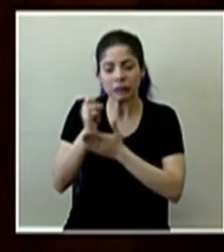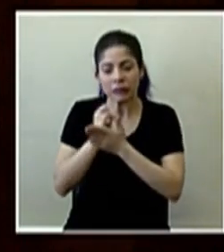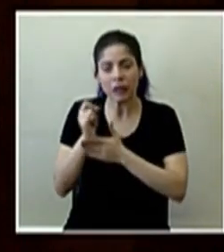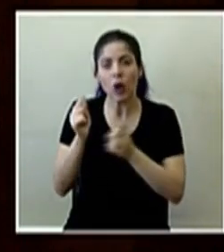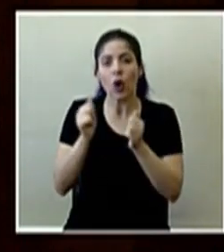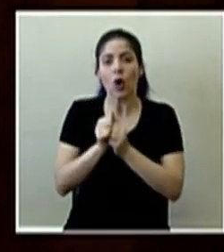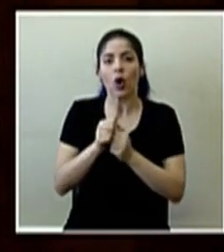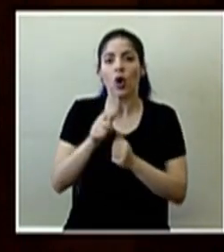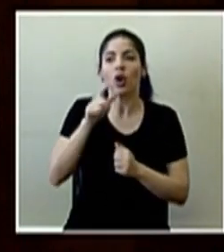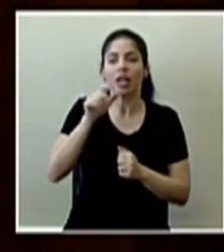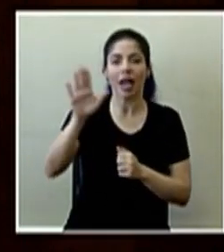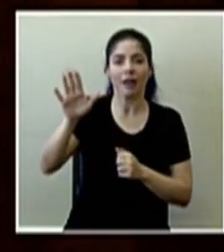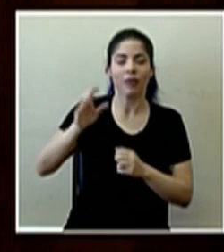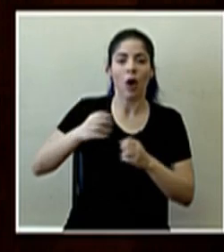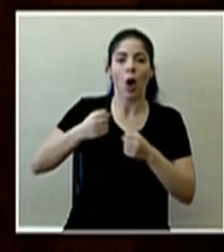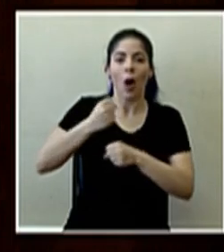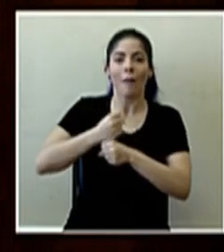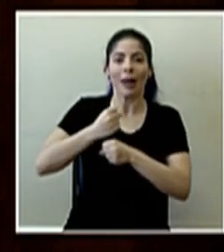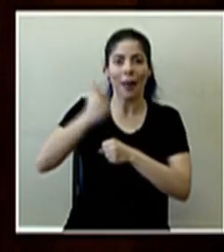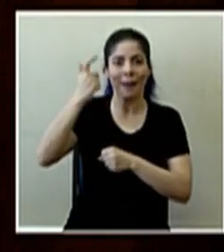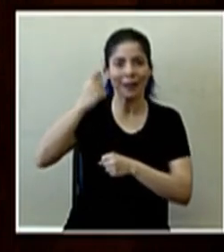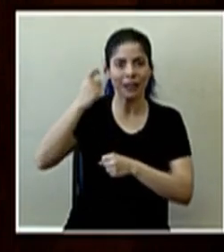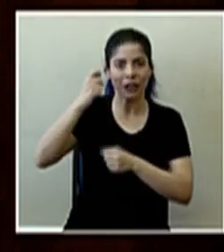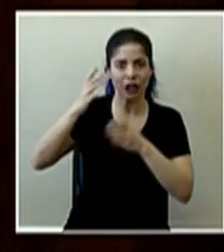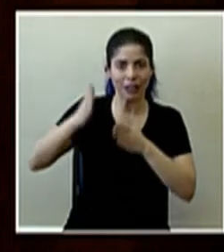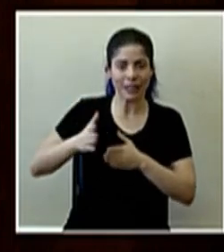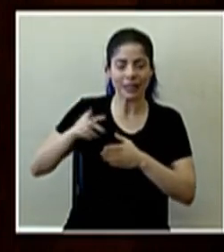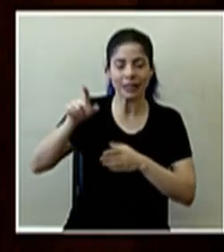la operadora, pero